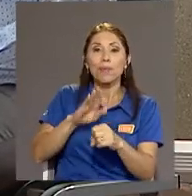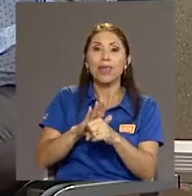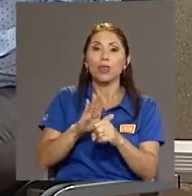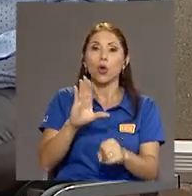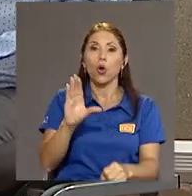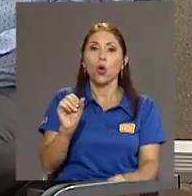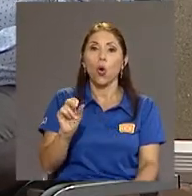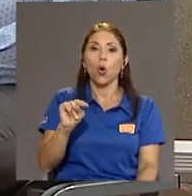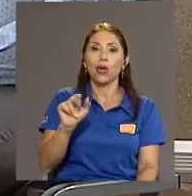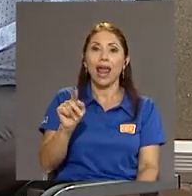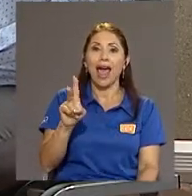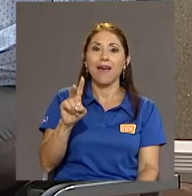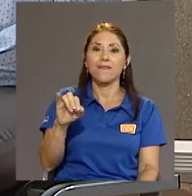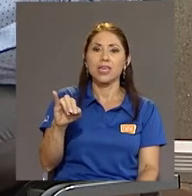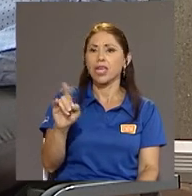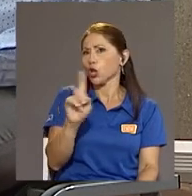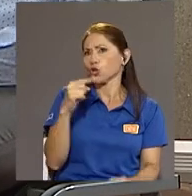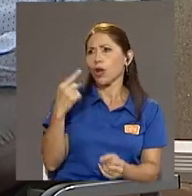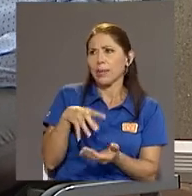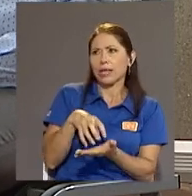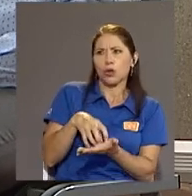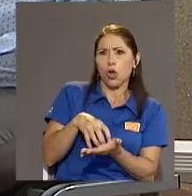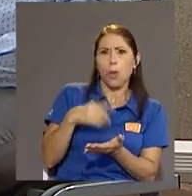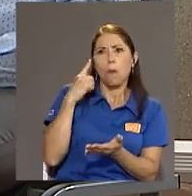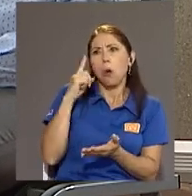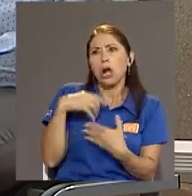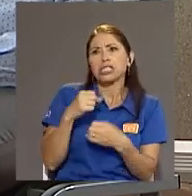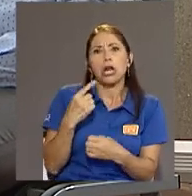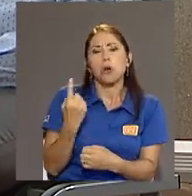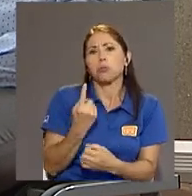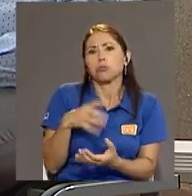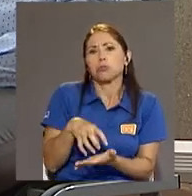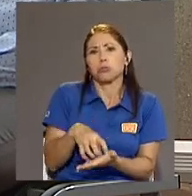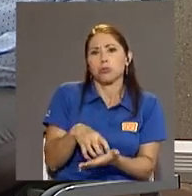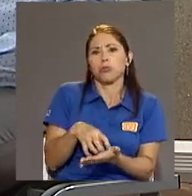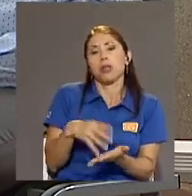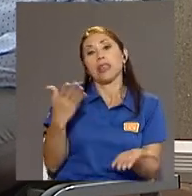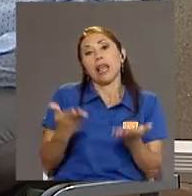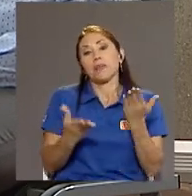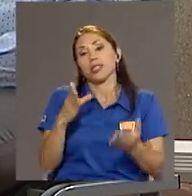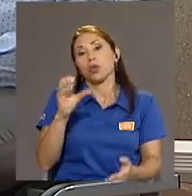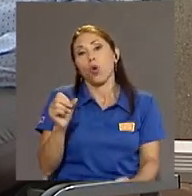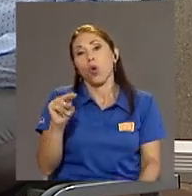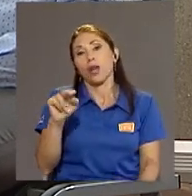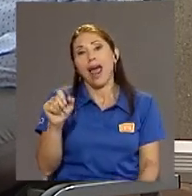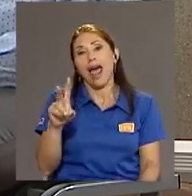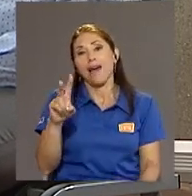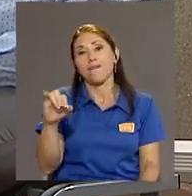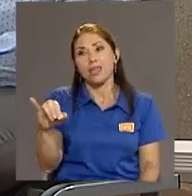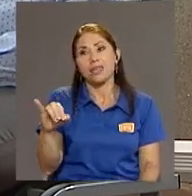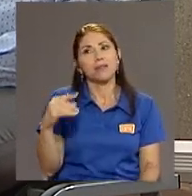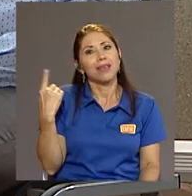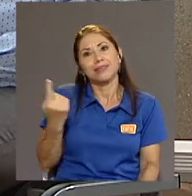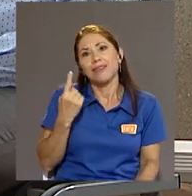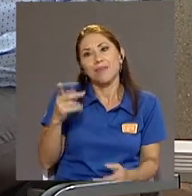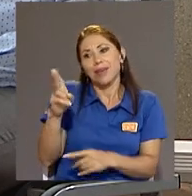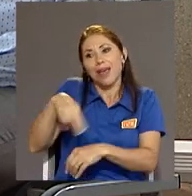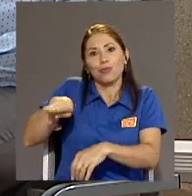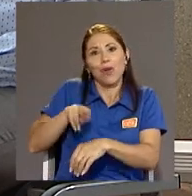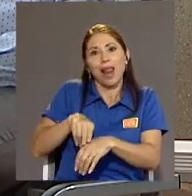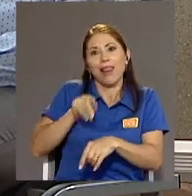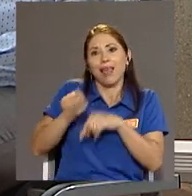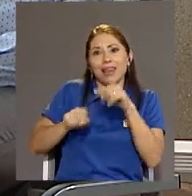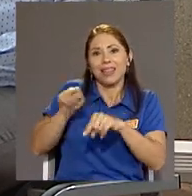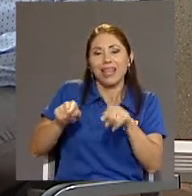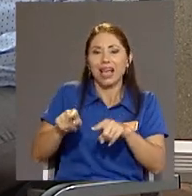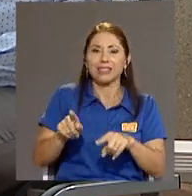tal vez el CONAVI puede ser un ente ya per se sujeto a críticas, y no. Es en el tanto se